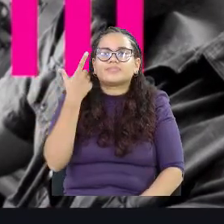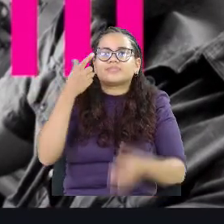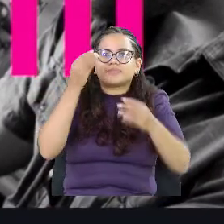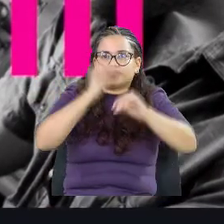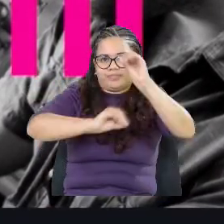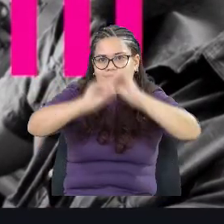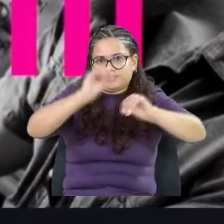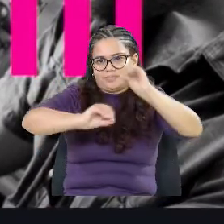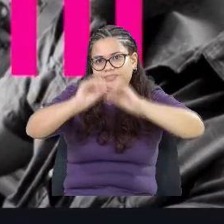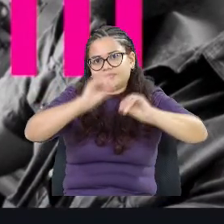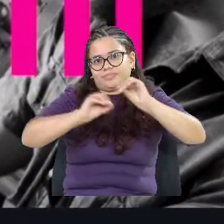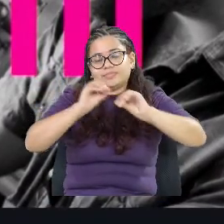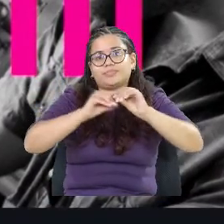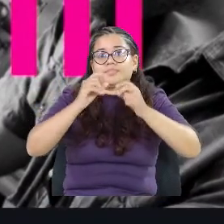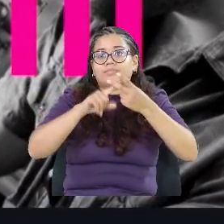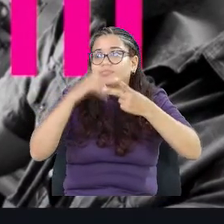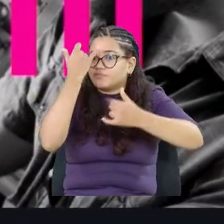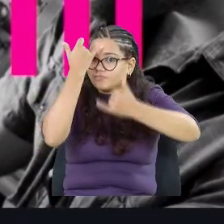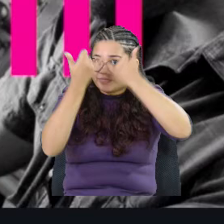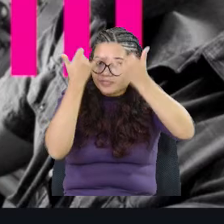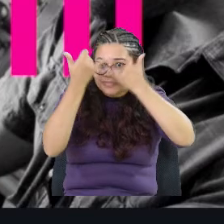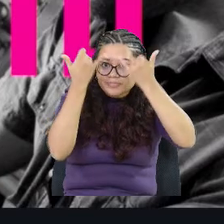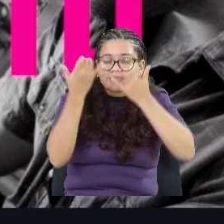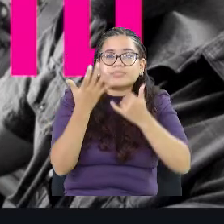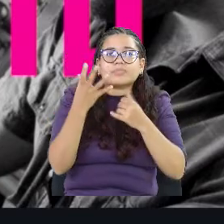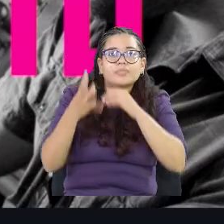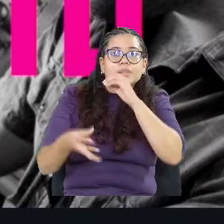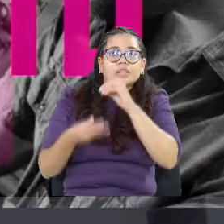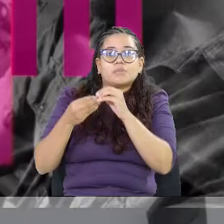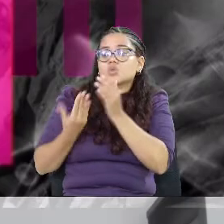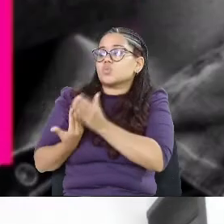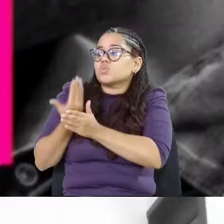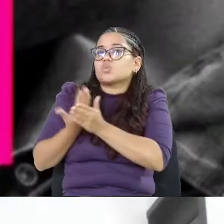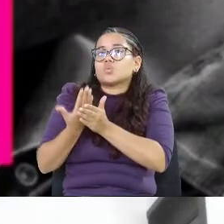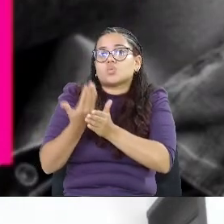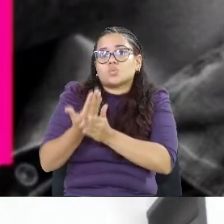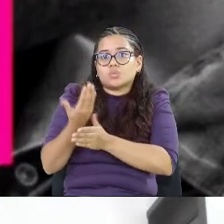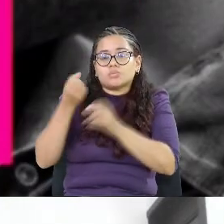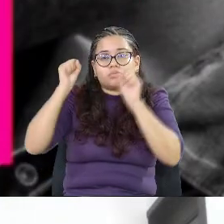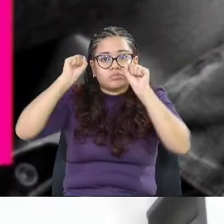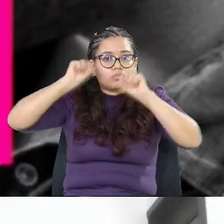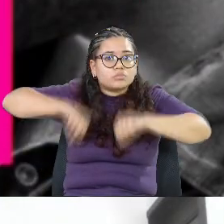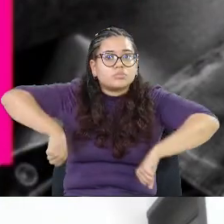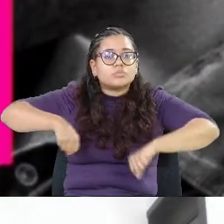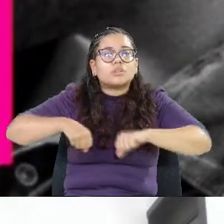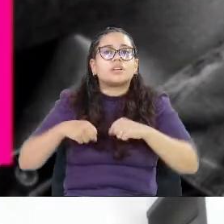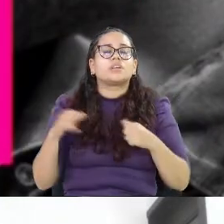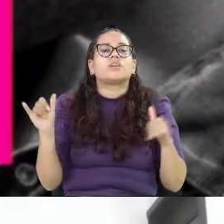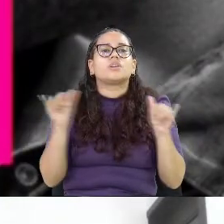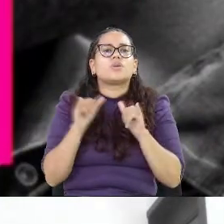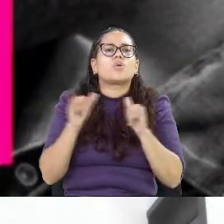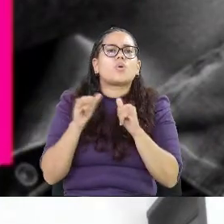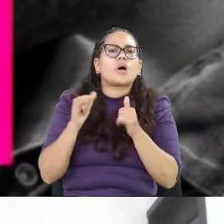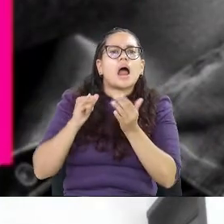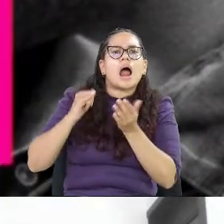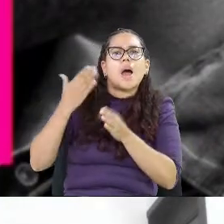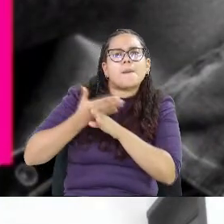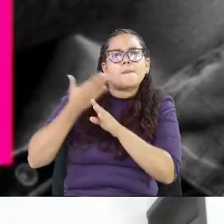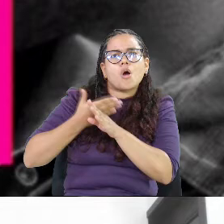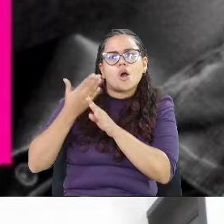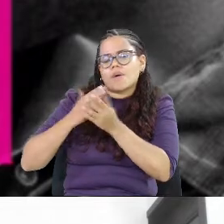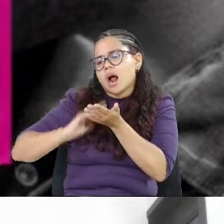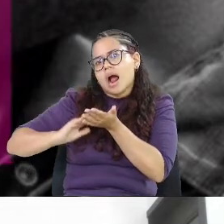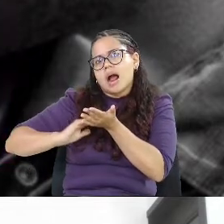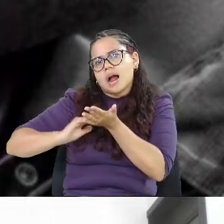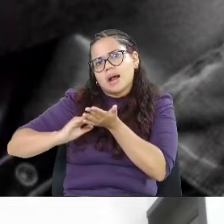el diseño, la creatividad y cómo por medio de la innovación nosotros podemos resolver todos estos problemas que acabamos de